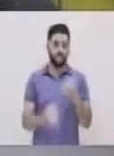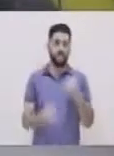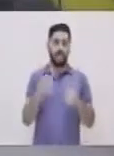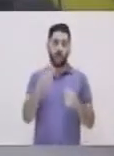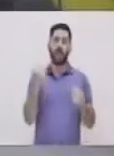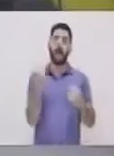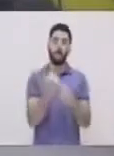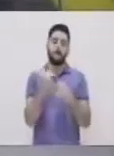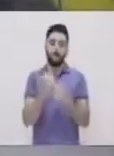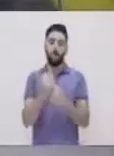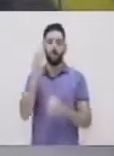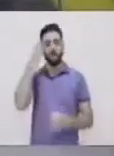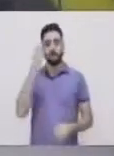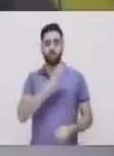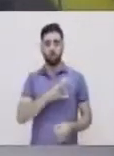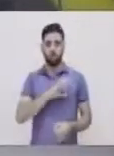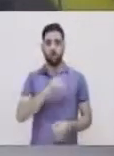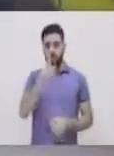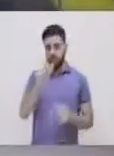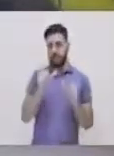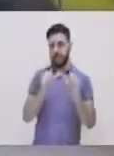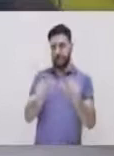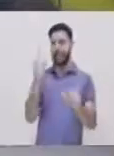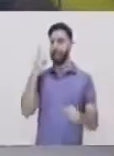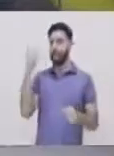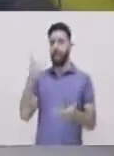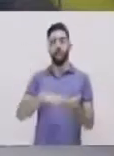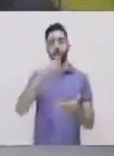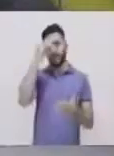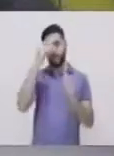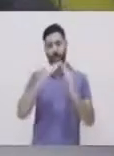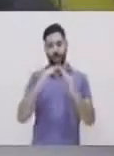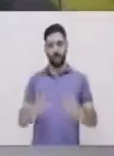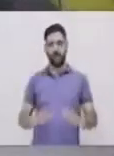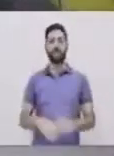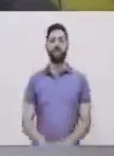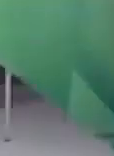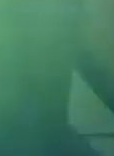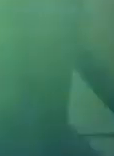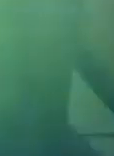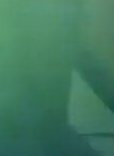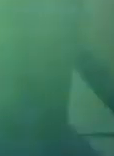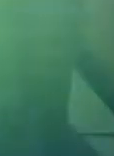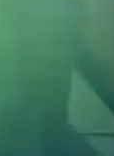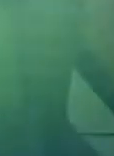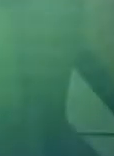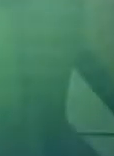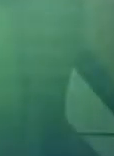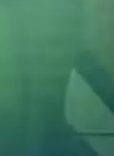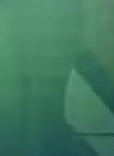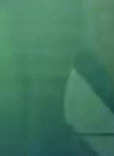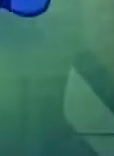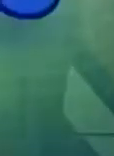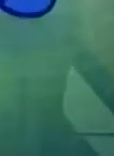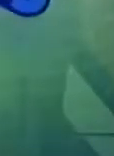de apoyo psicosocial, y ustedes en casa no le cambien, porque ya seguimos con más de su programa Aprendo en Casa.